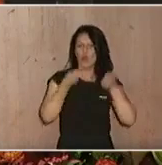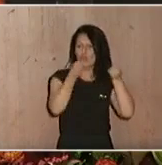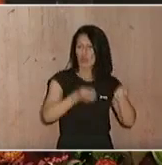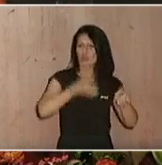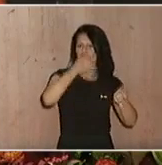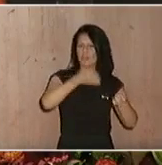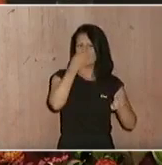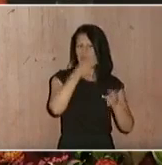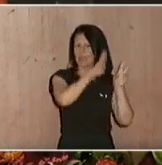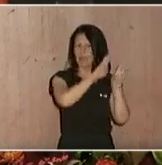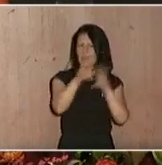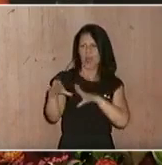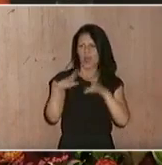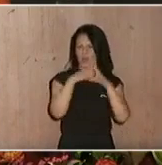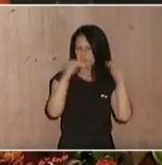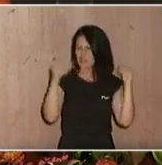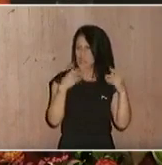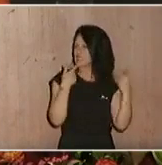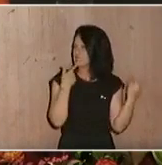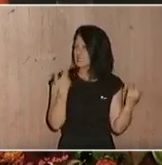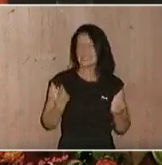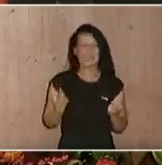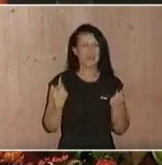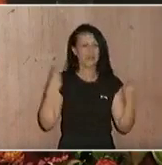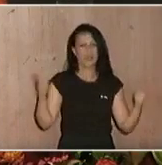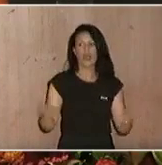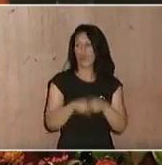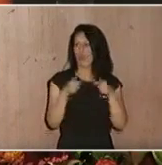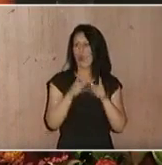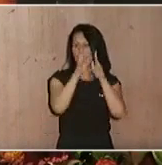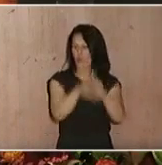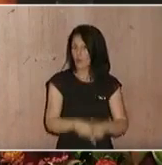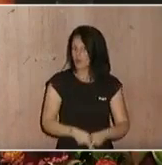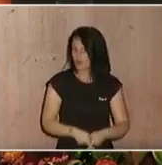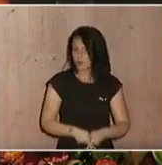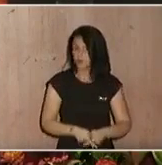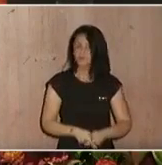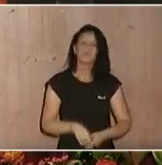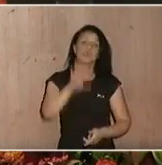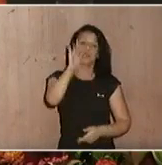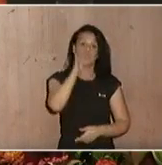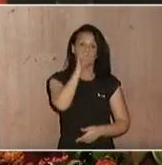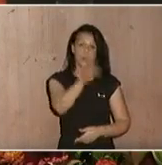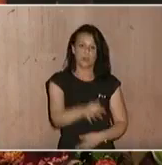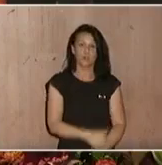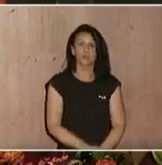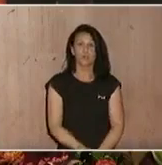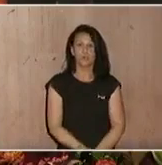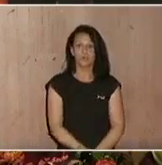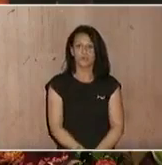asuntos universitarios cuantas veces para ello fuereis requerido. Así lo prometo y quiero.